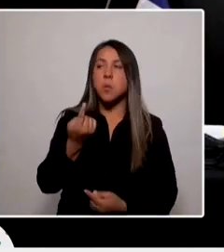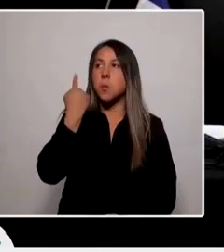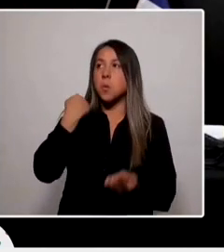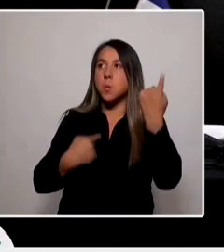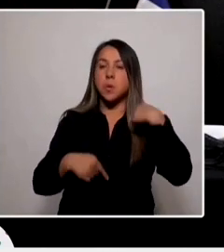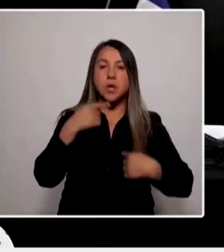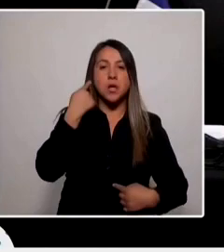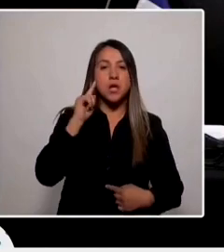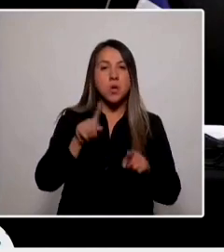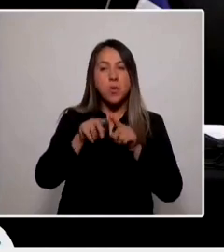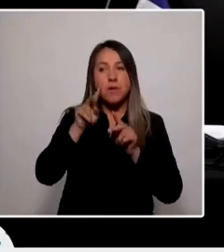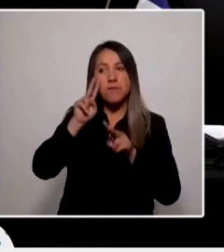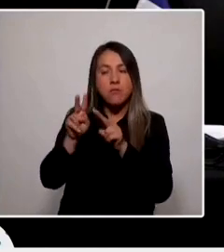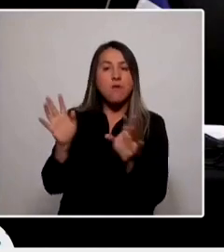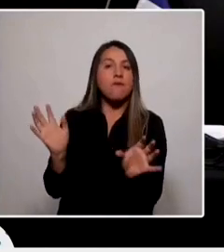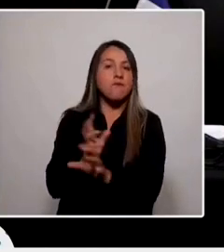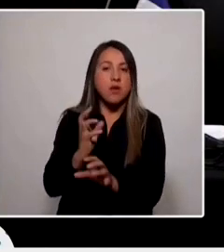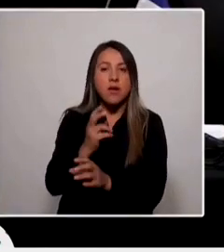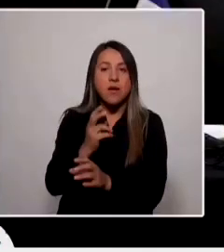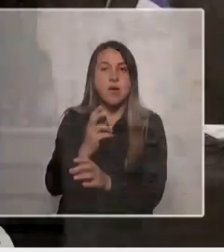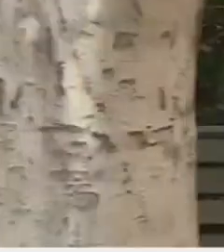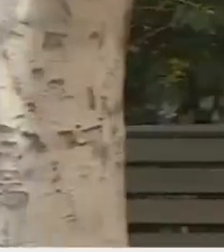son violencia pura y dura.